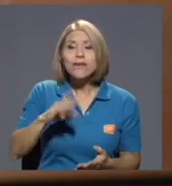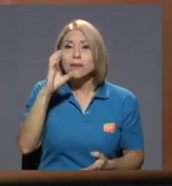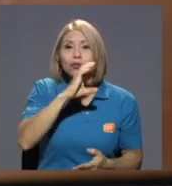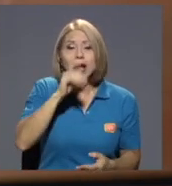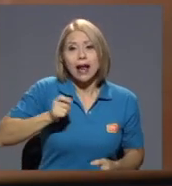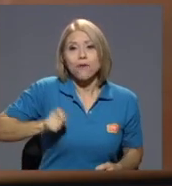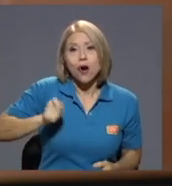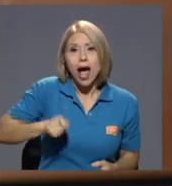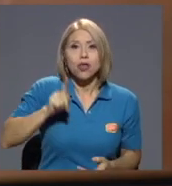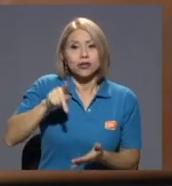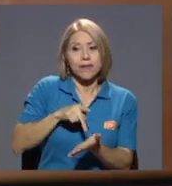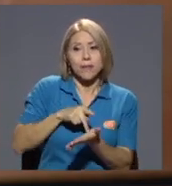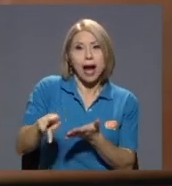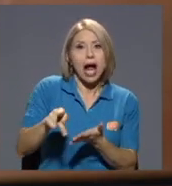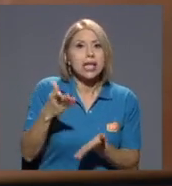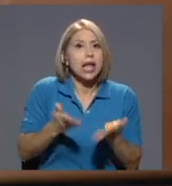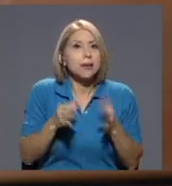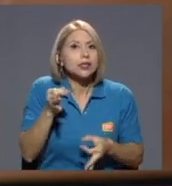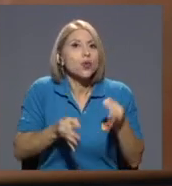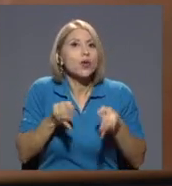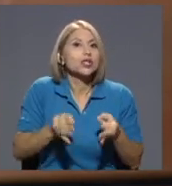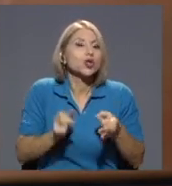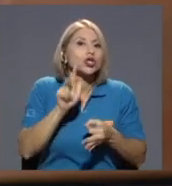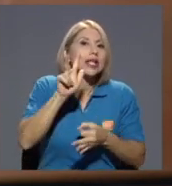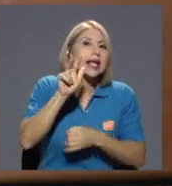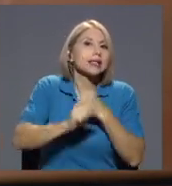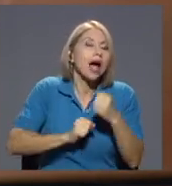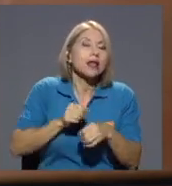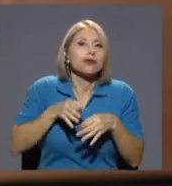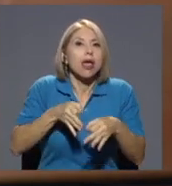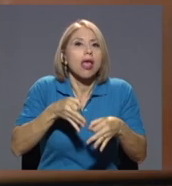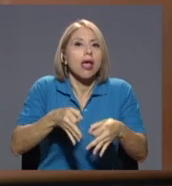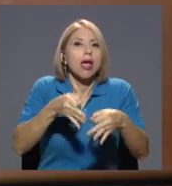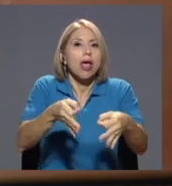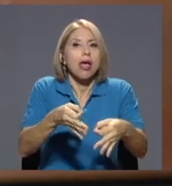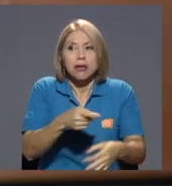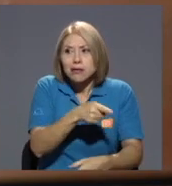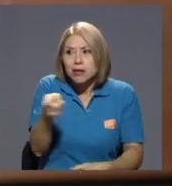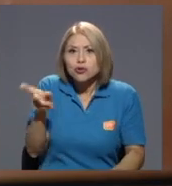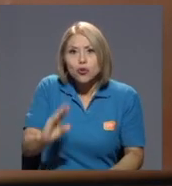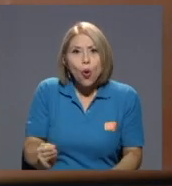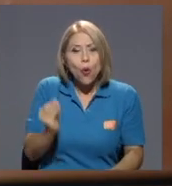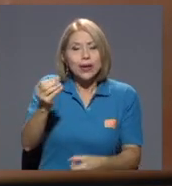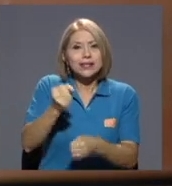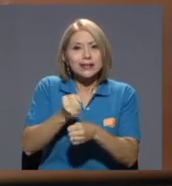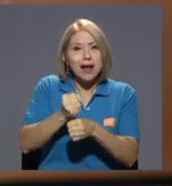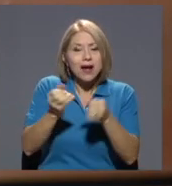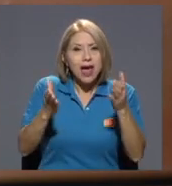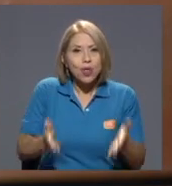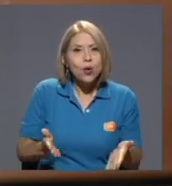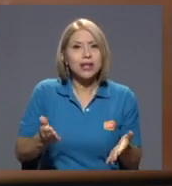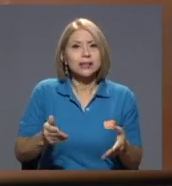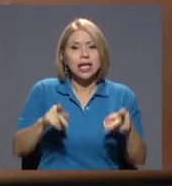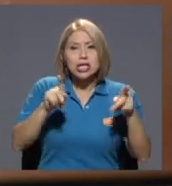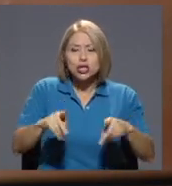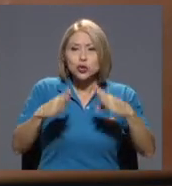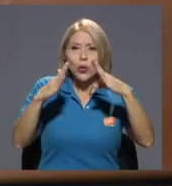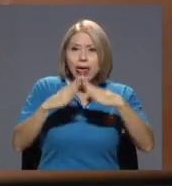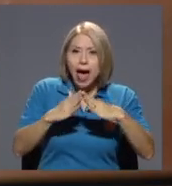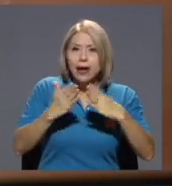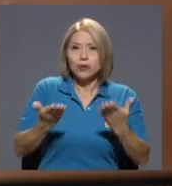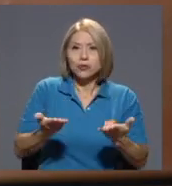con su pueden durar 34 años cursos ordinarios etcétera el joven es de trabajadores en ciudadanos que